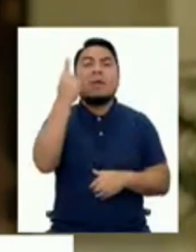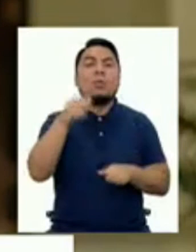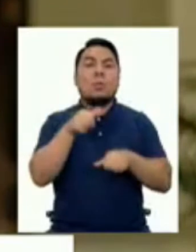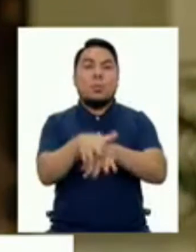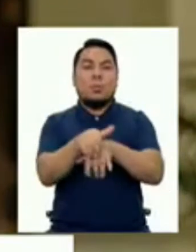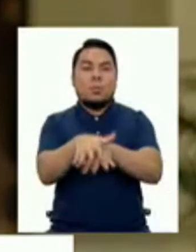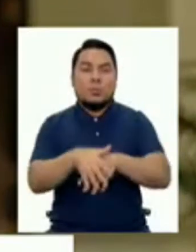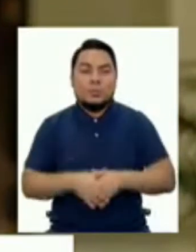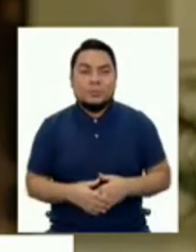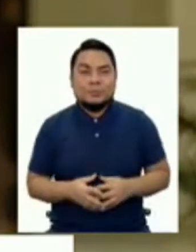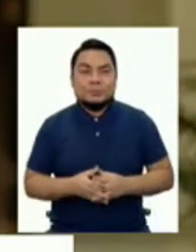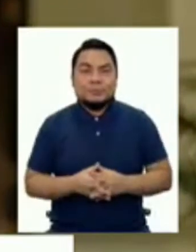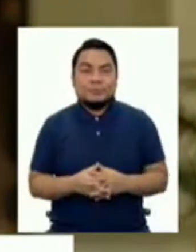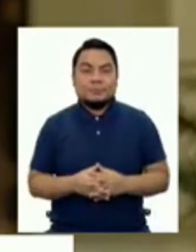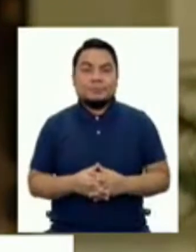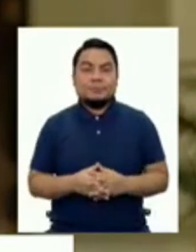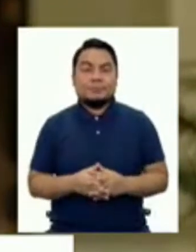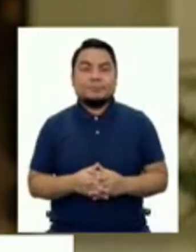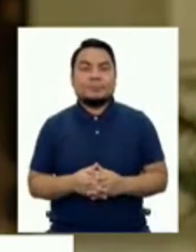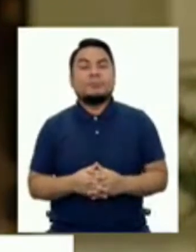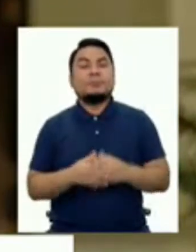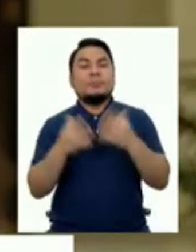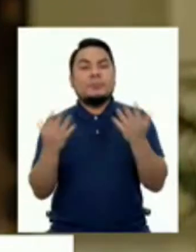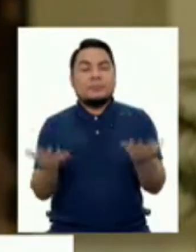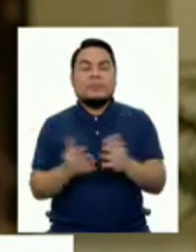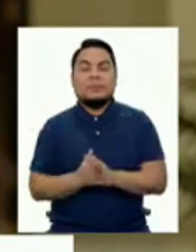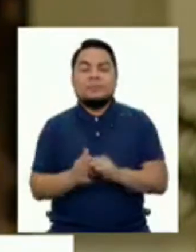1 de julio. ¿Y cómo van